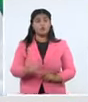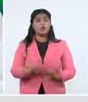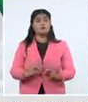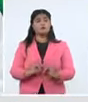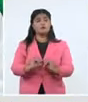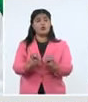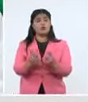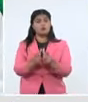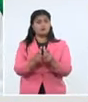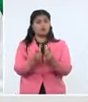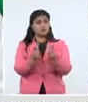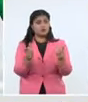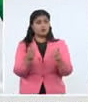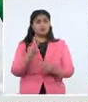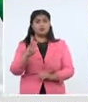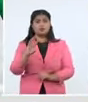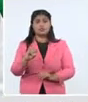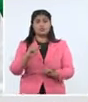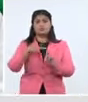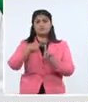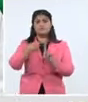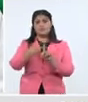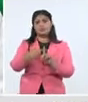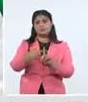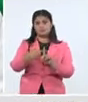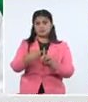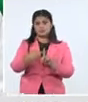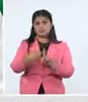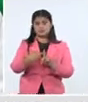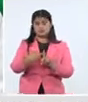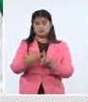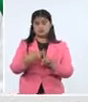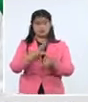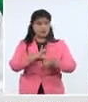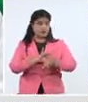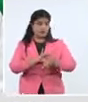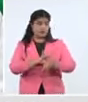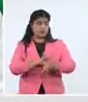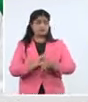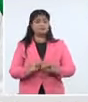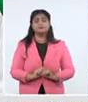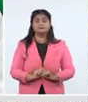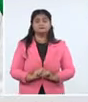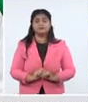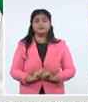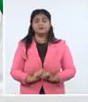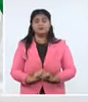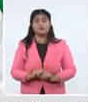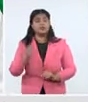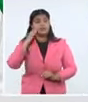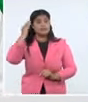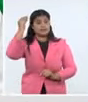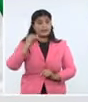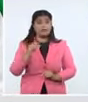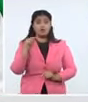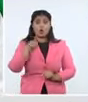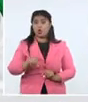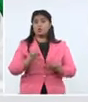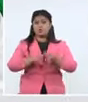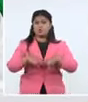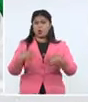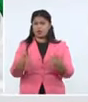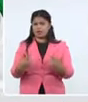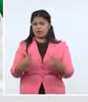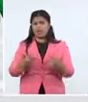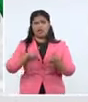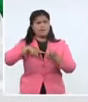incrementan en 30 más. Y después al final de la conferencia nos daremos cuenta de por qué este incremento, porque realmente